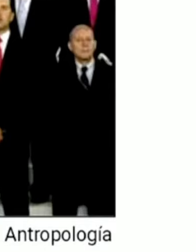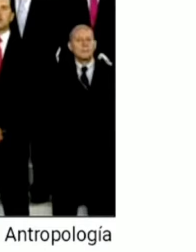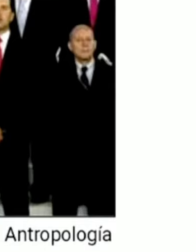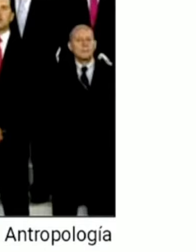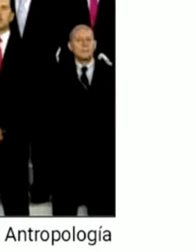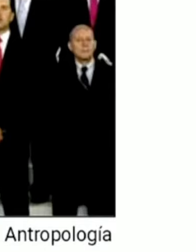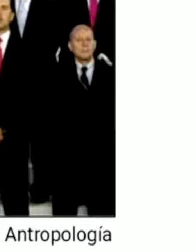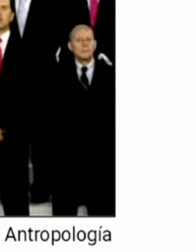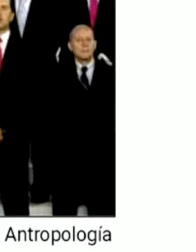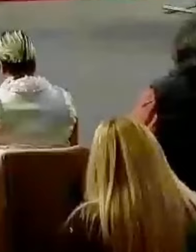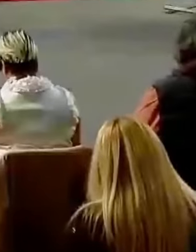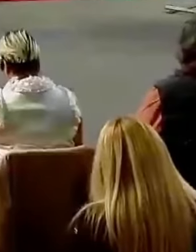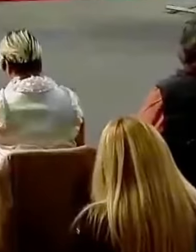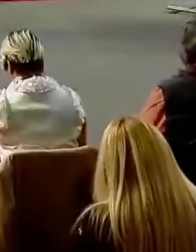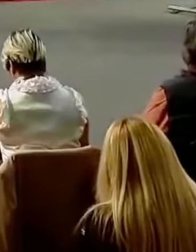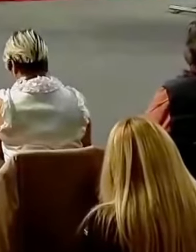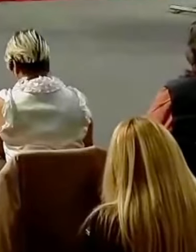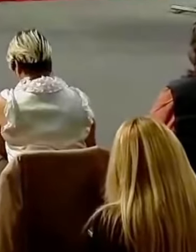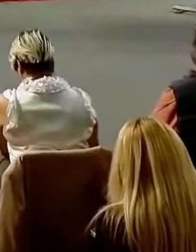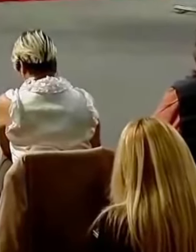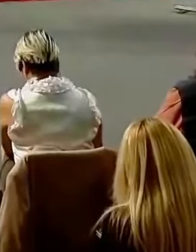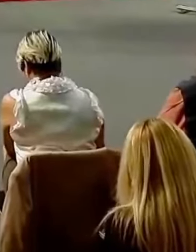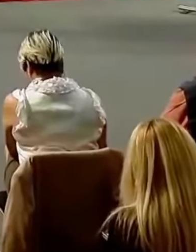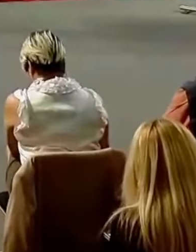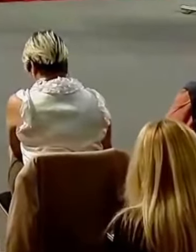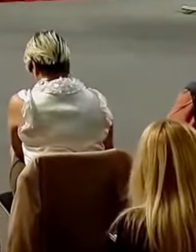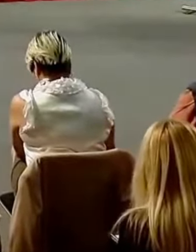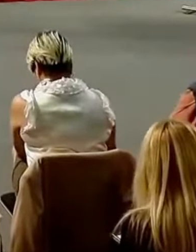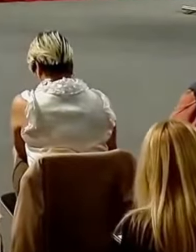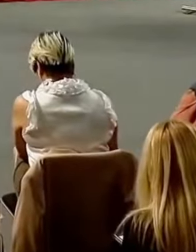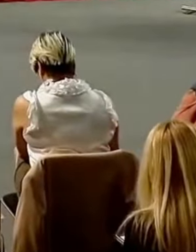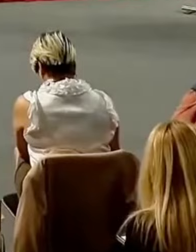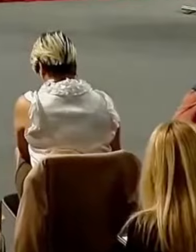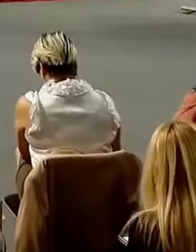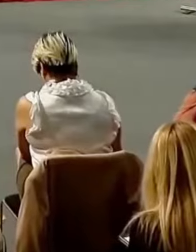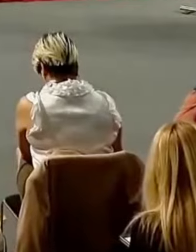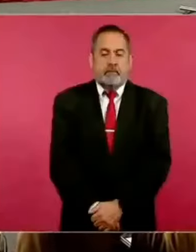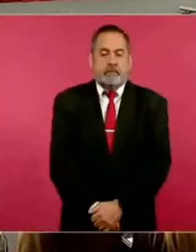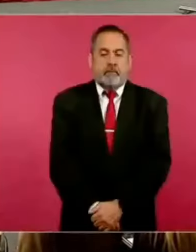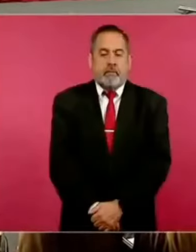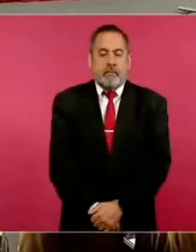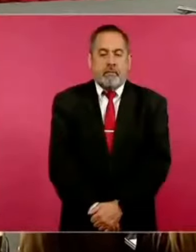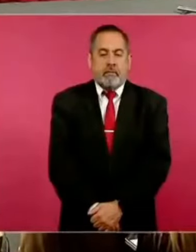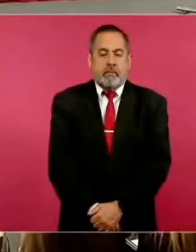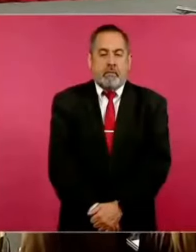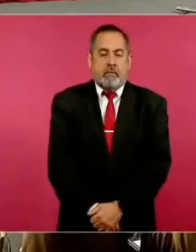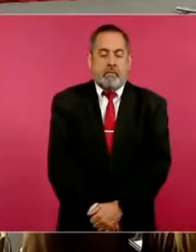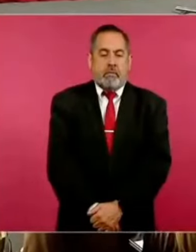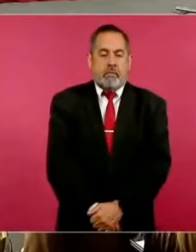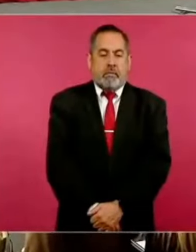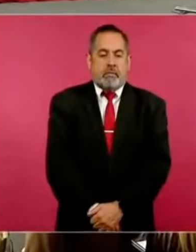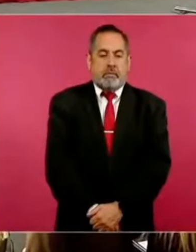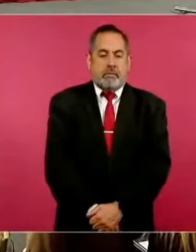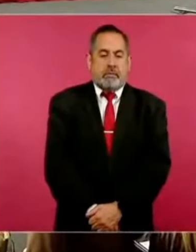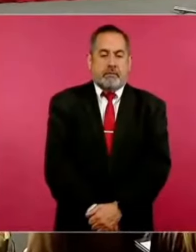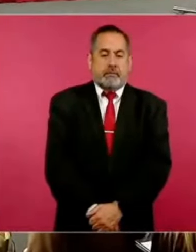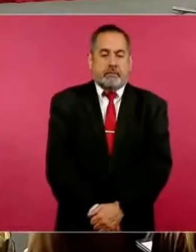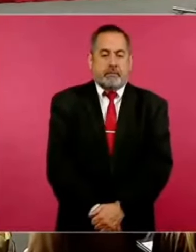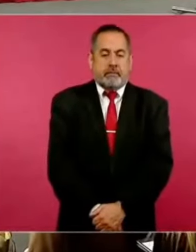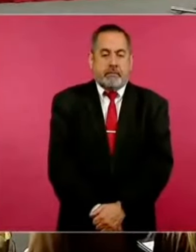Y fue para eso, ¿no? Sí, fue para un acuerdo de cobertura ante la violencia y la inseguridad.